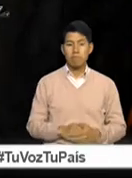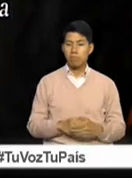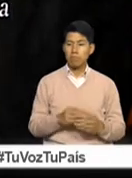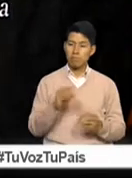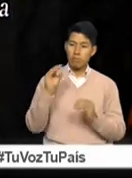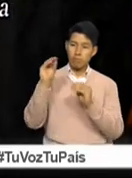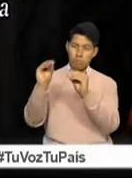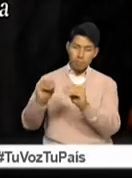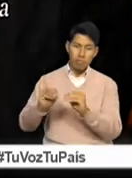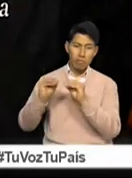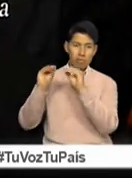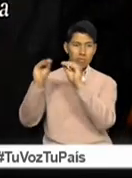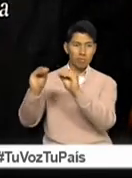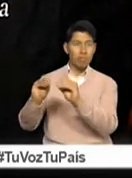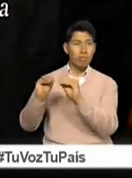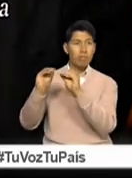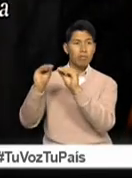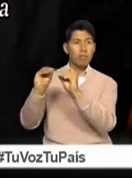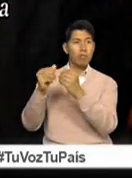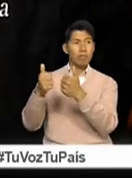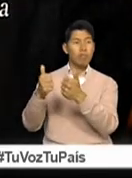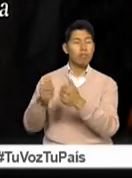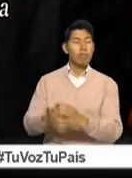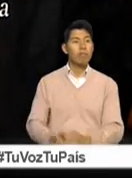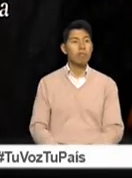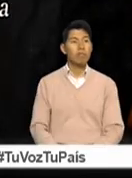los humanos